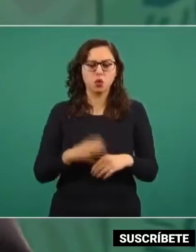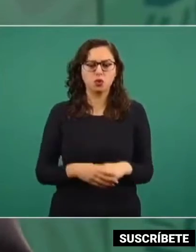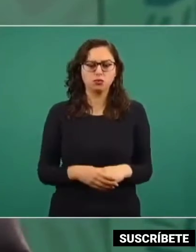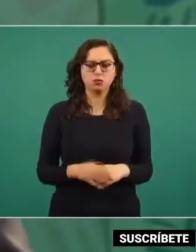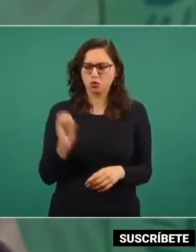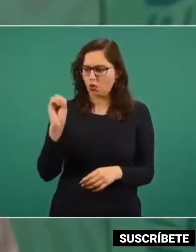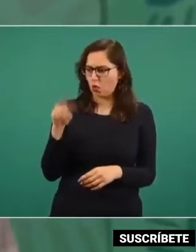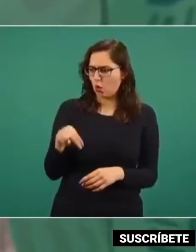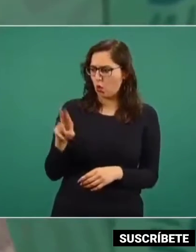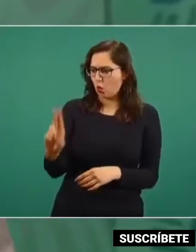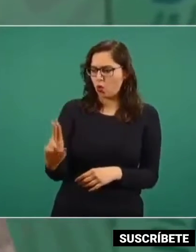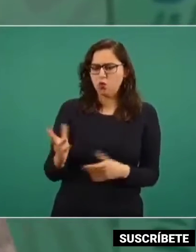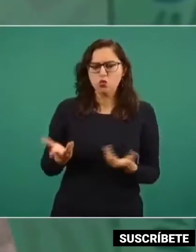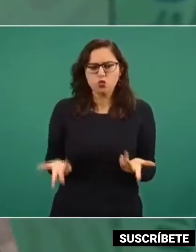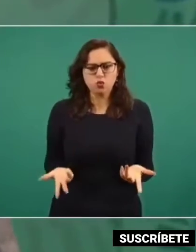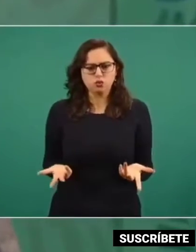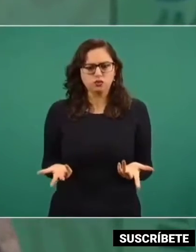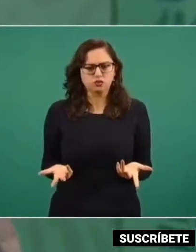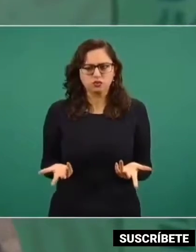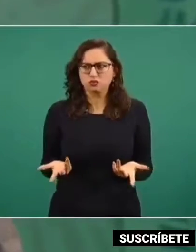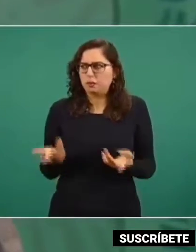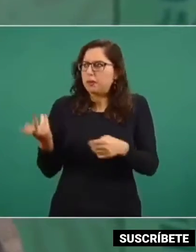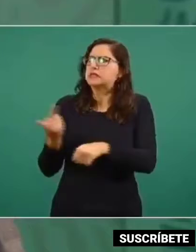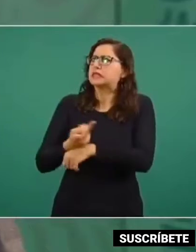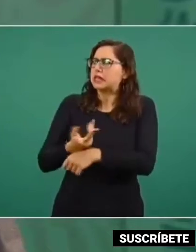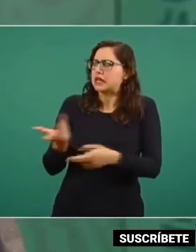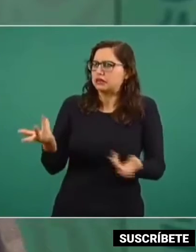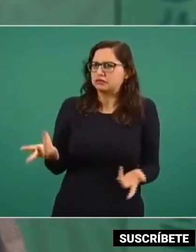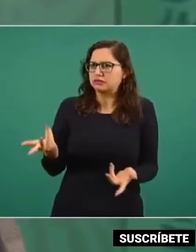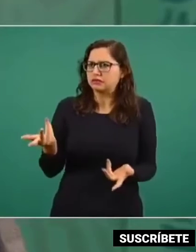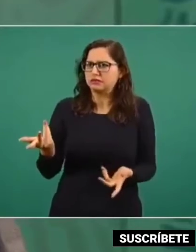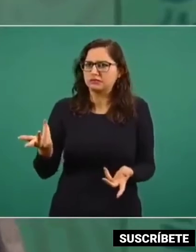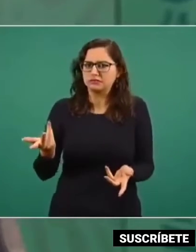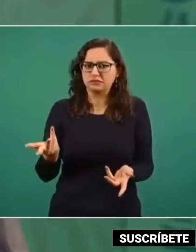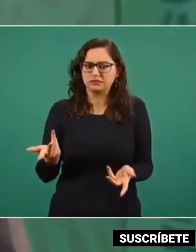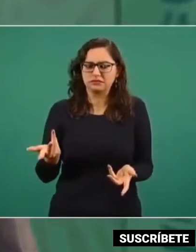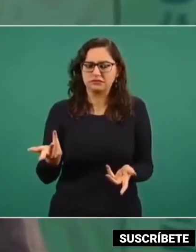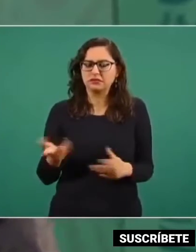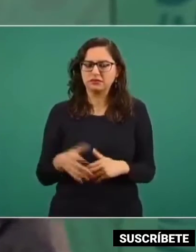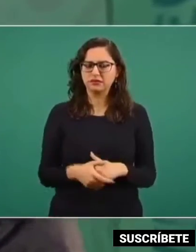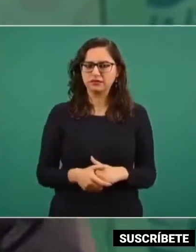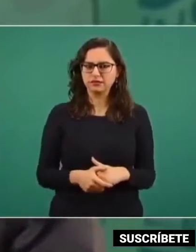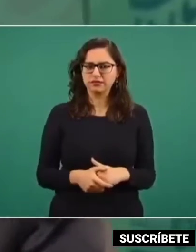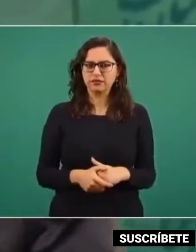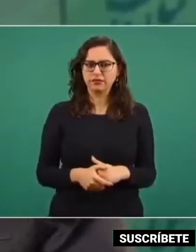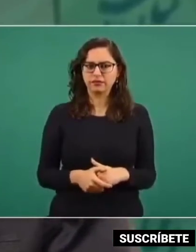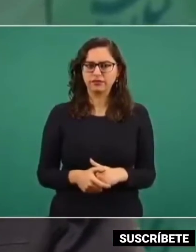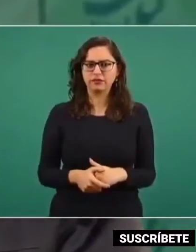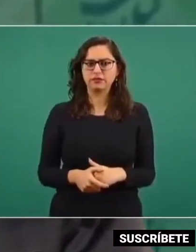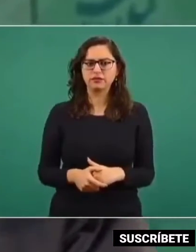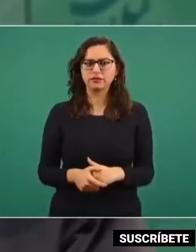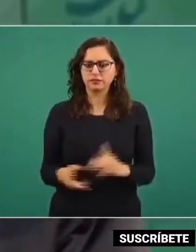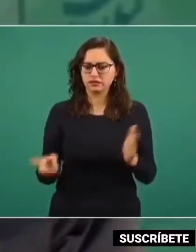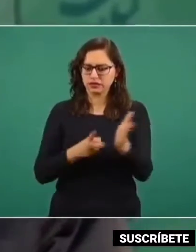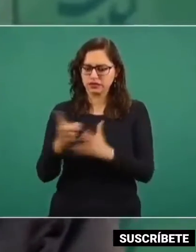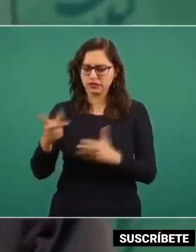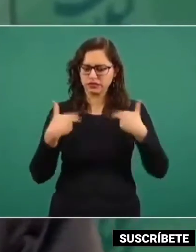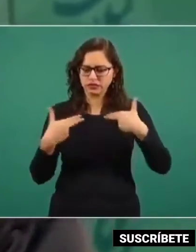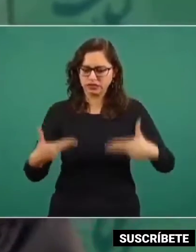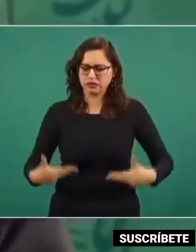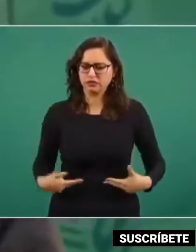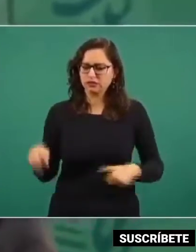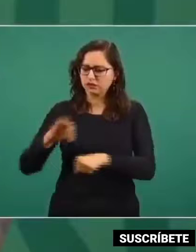dónde están los organismos defensores de derechos